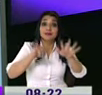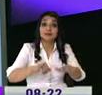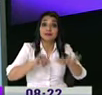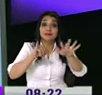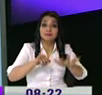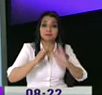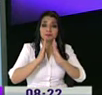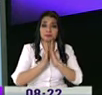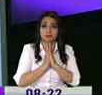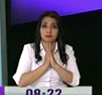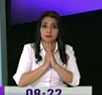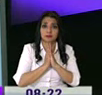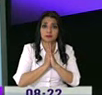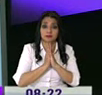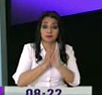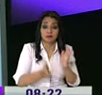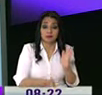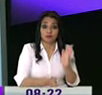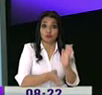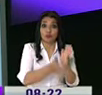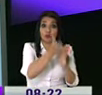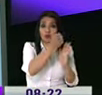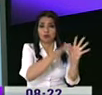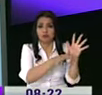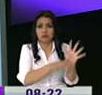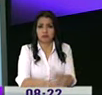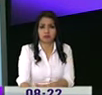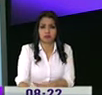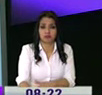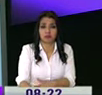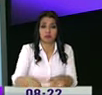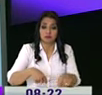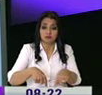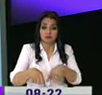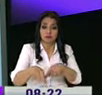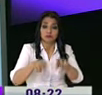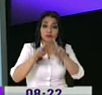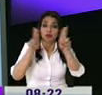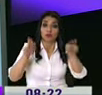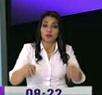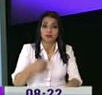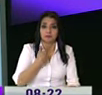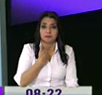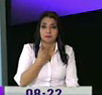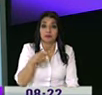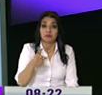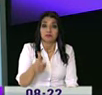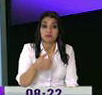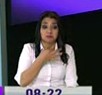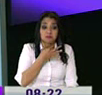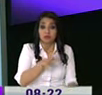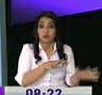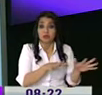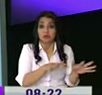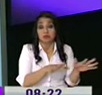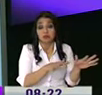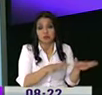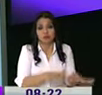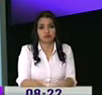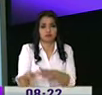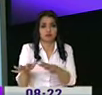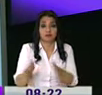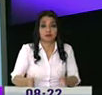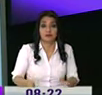bien, se cayó un muro de contención que dejó inhabilitado el puente peatonal y tienen miedo de que el muro siga cediendo y afecte a las